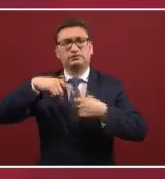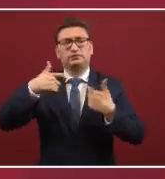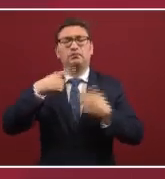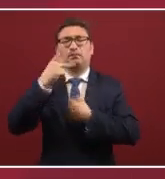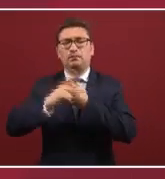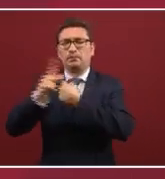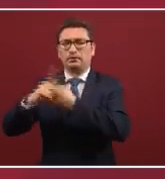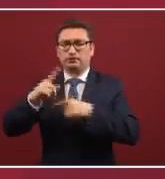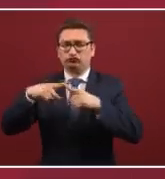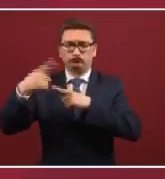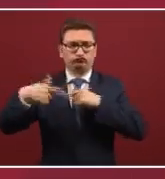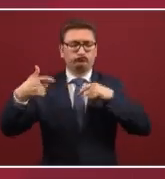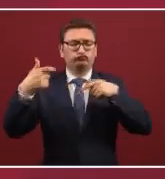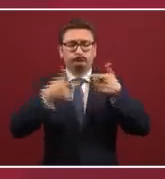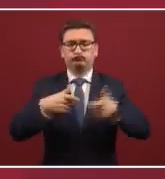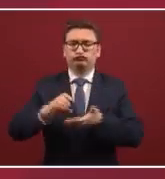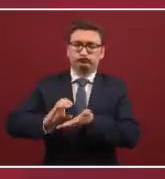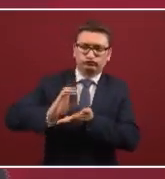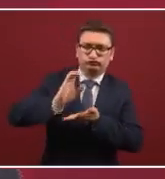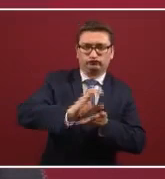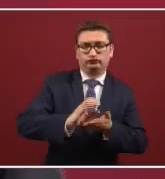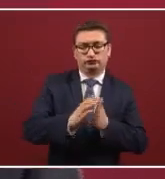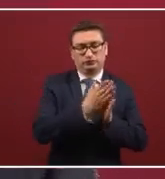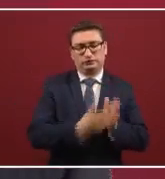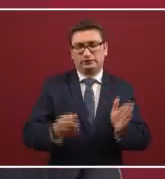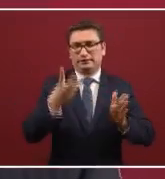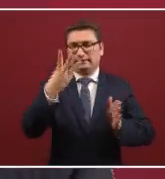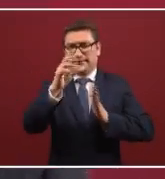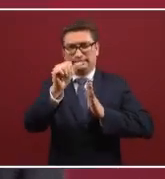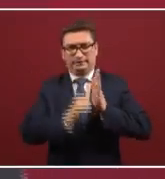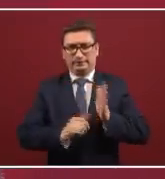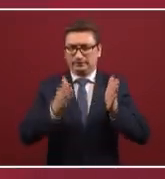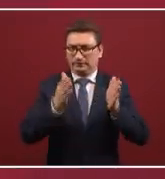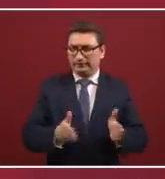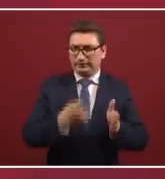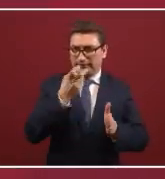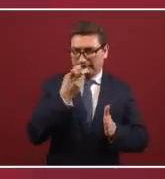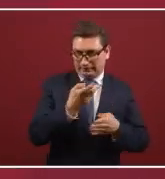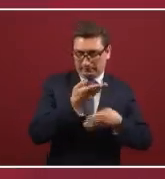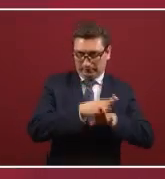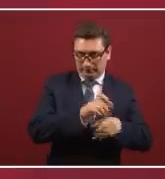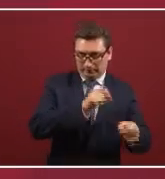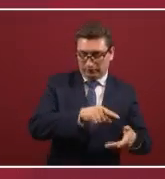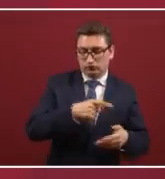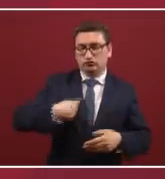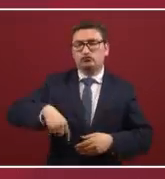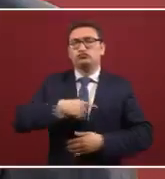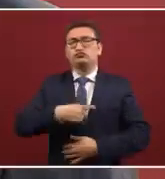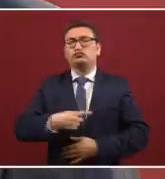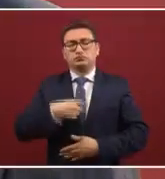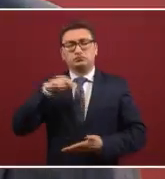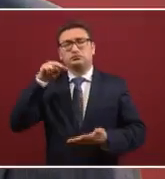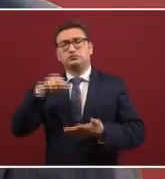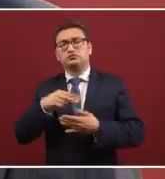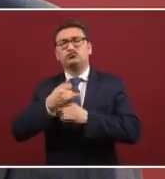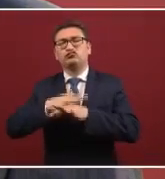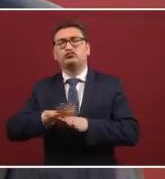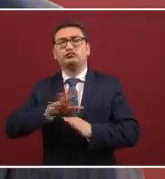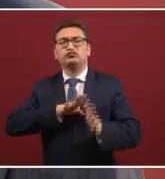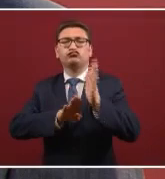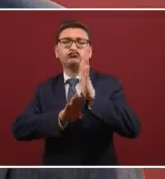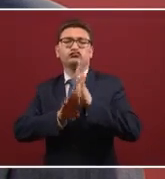En este trimestre al que se hace mención, creció la inversión extranjera.